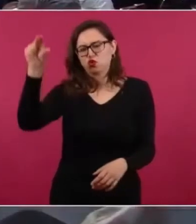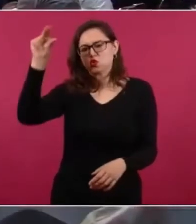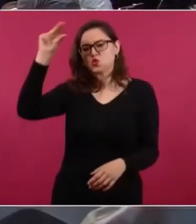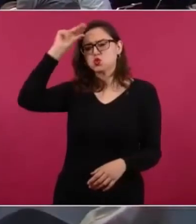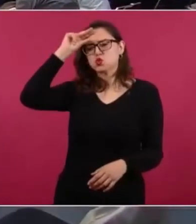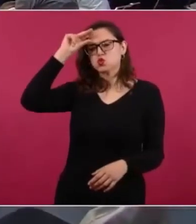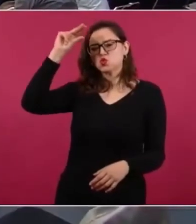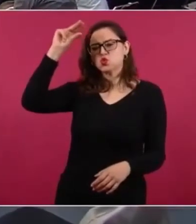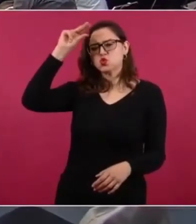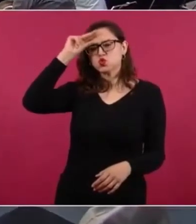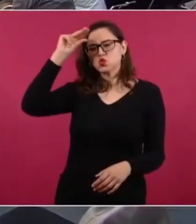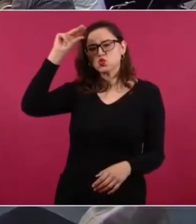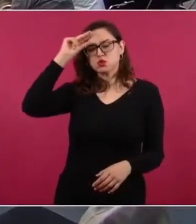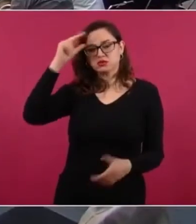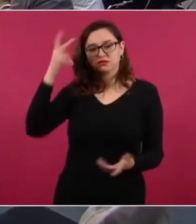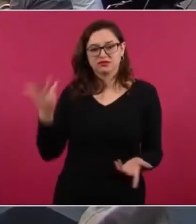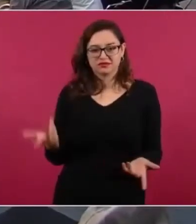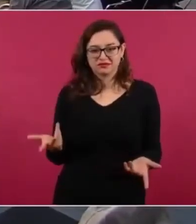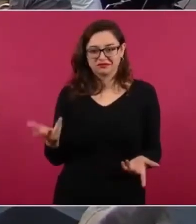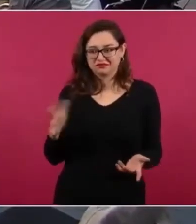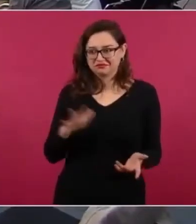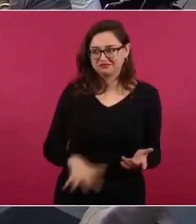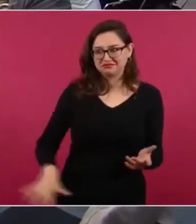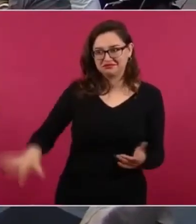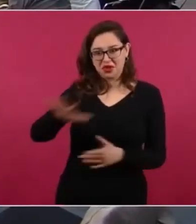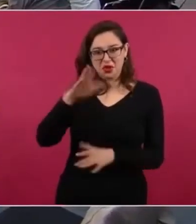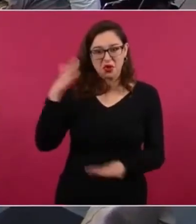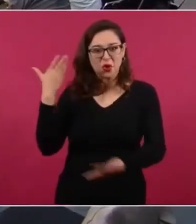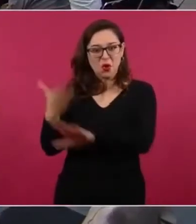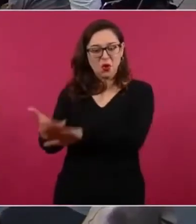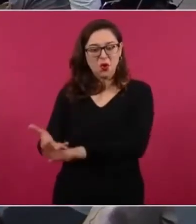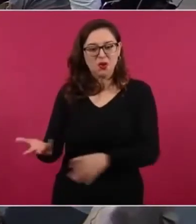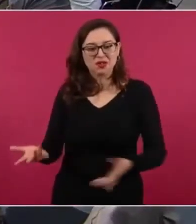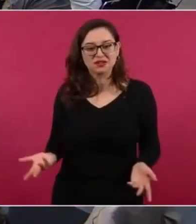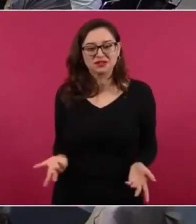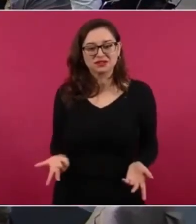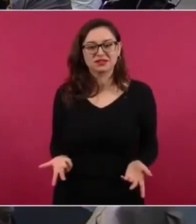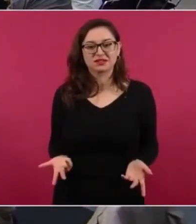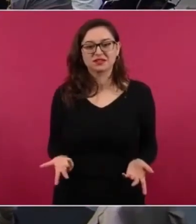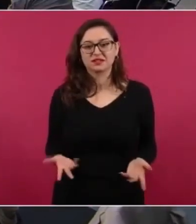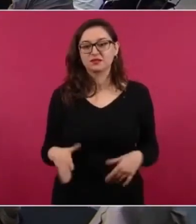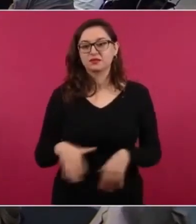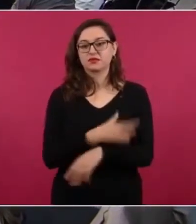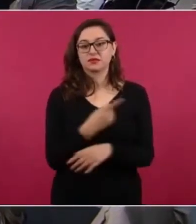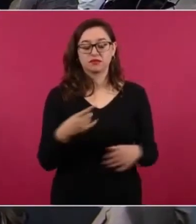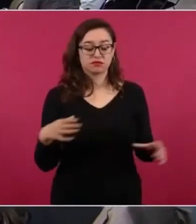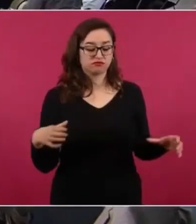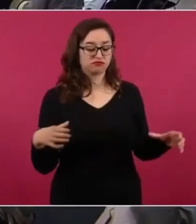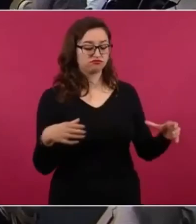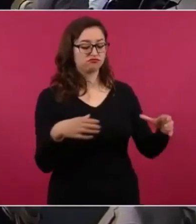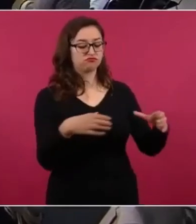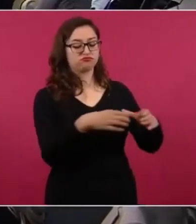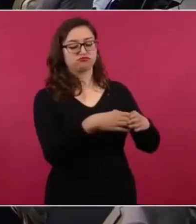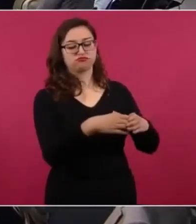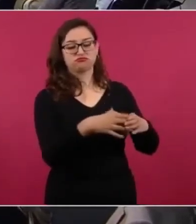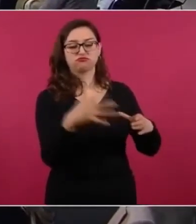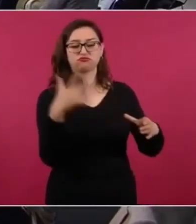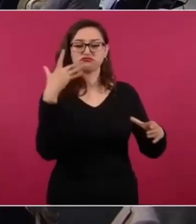Pero estamos hablando de la élite intelectual.